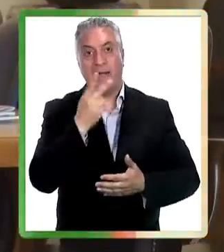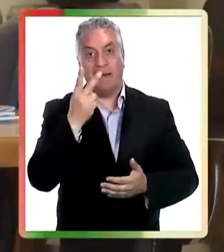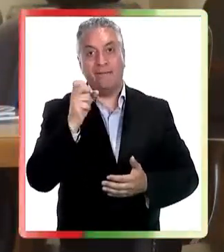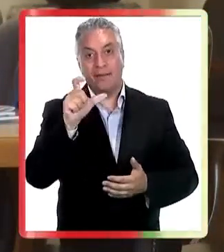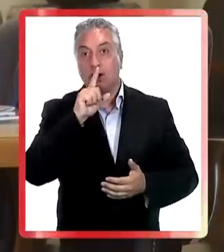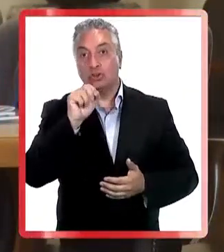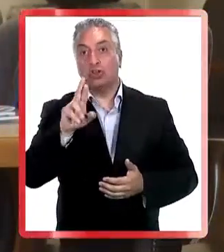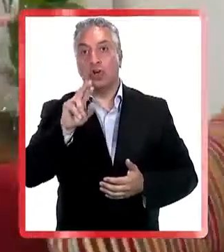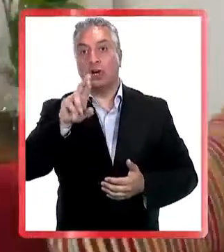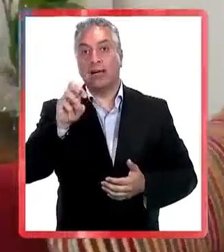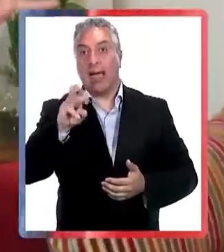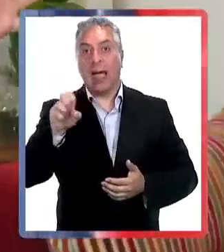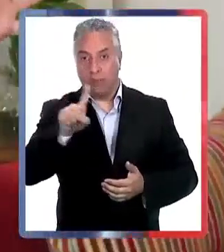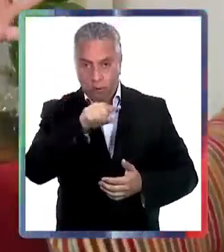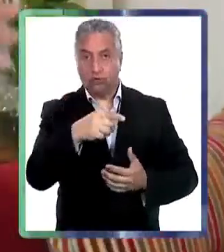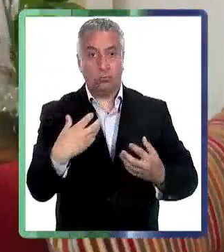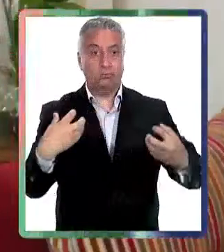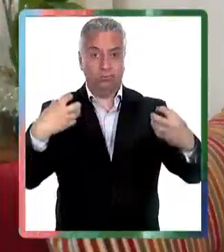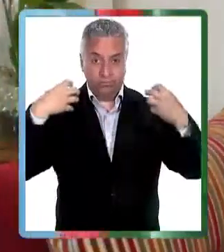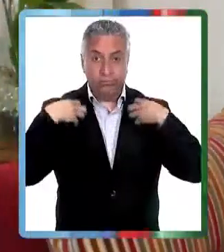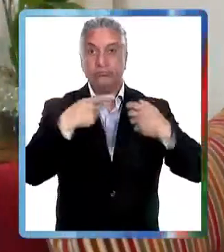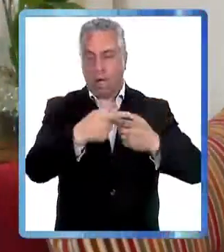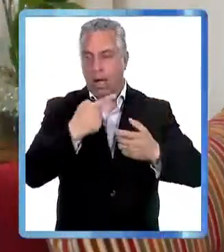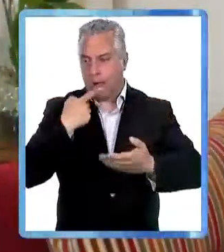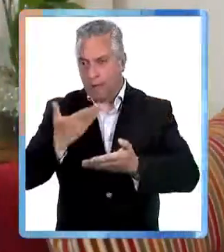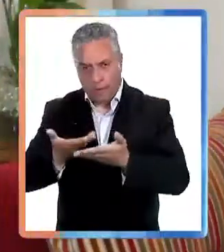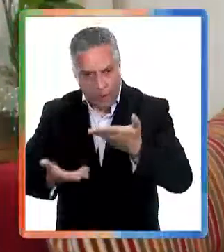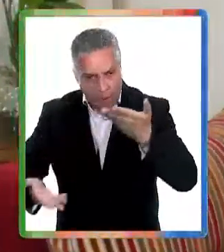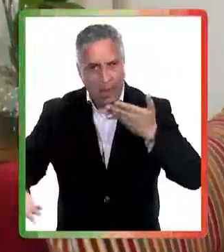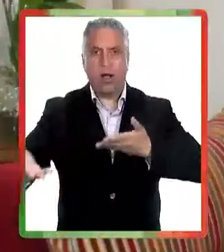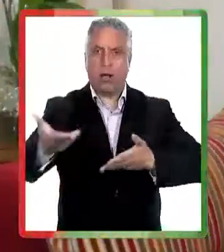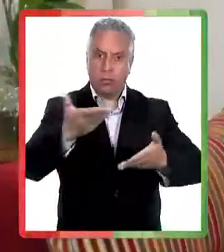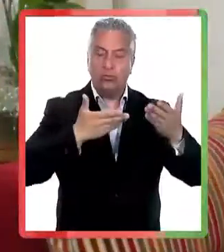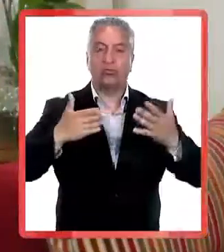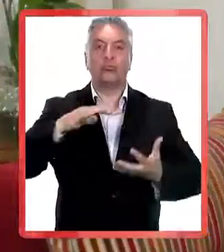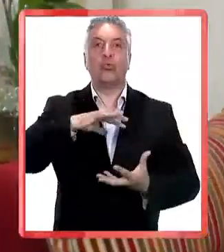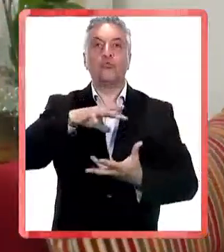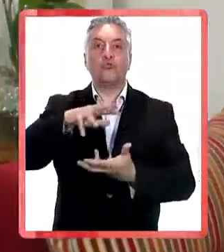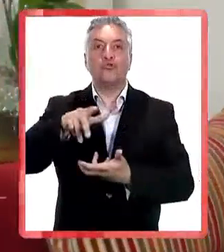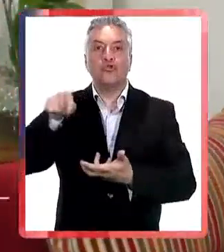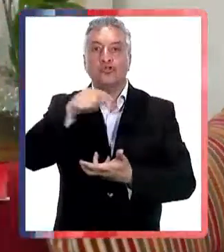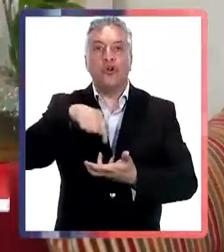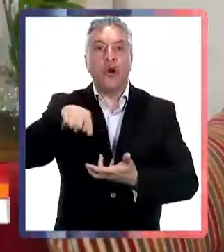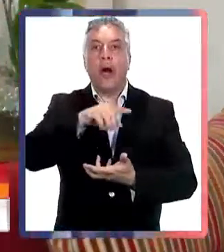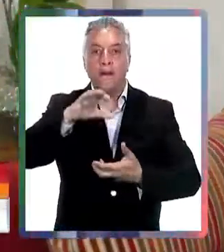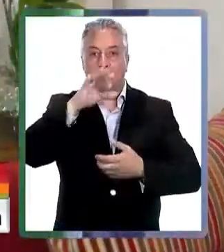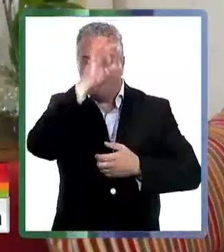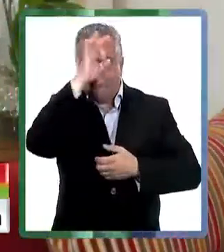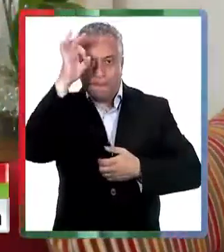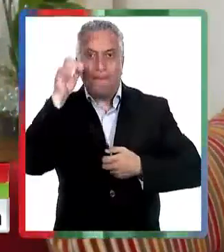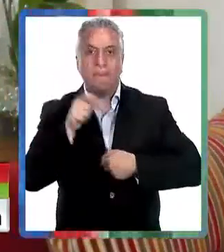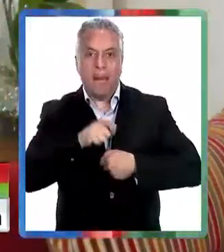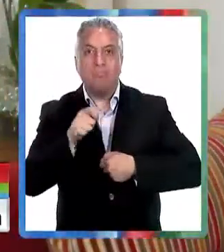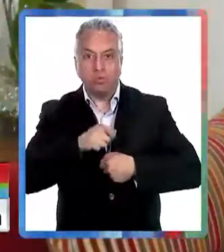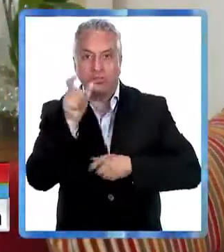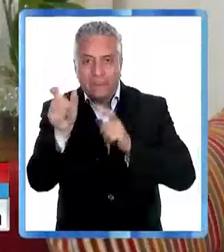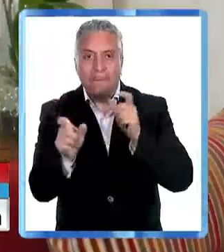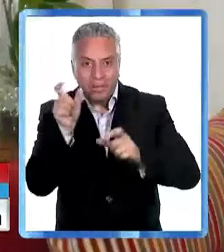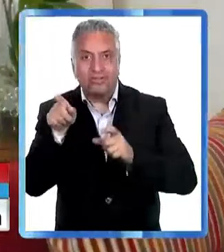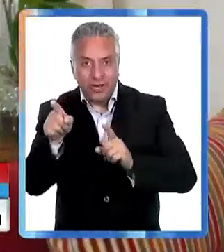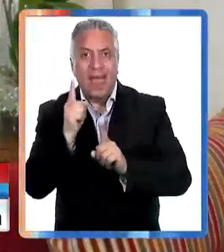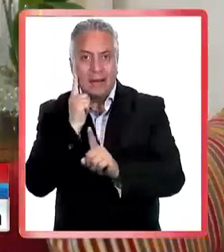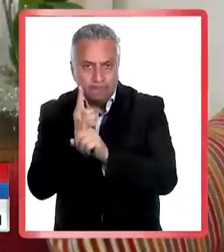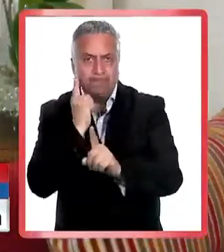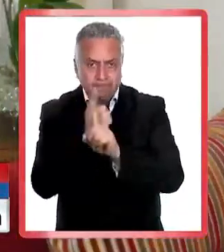el encargado, está generando diálogos con el mundo mapuche. Y son diálogos que yo siempre explico,